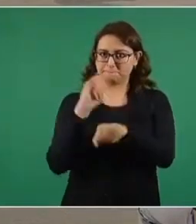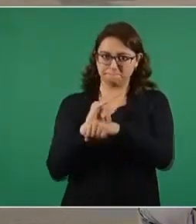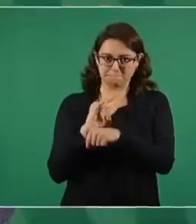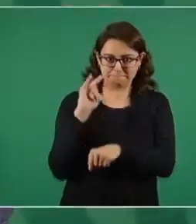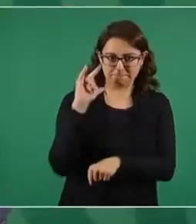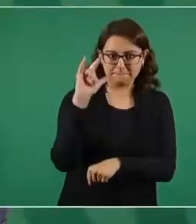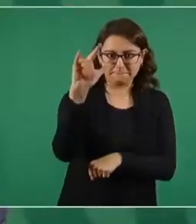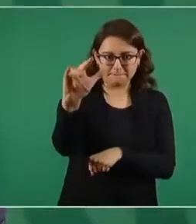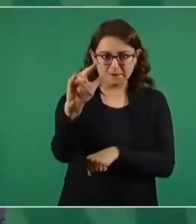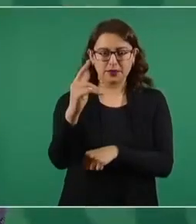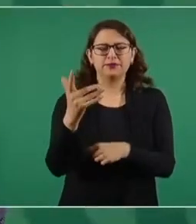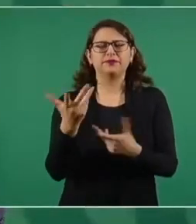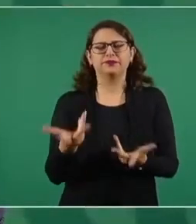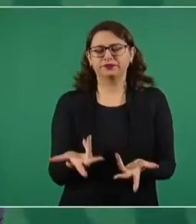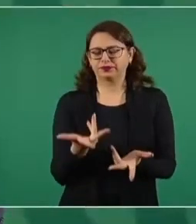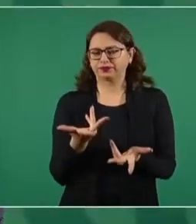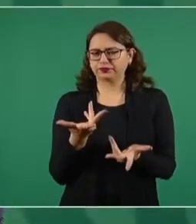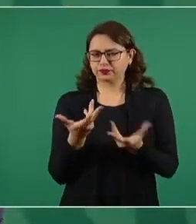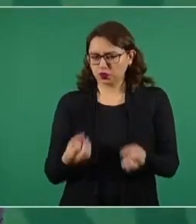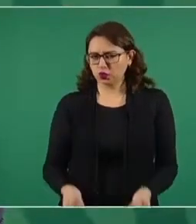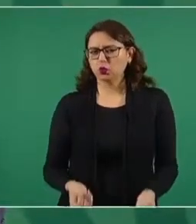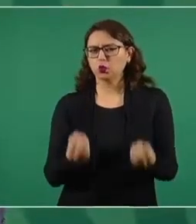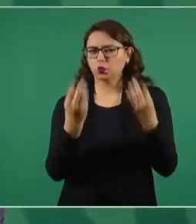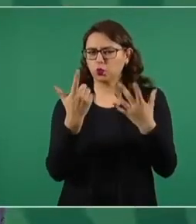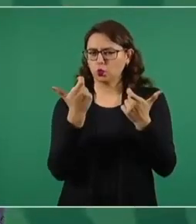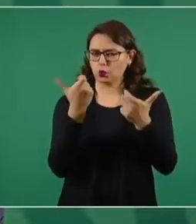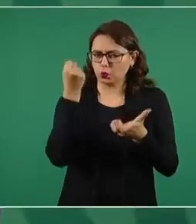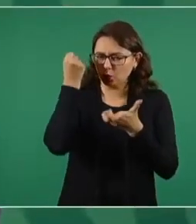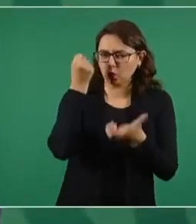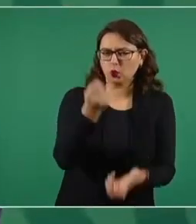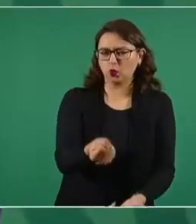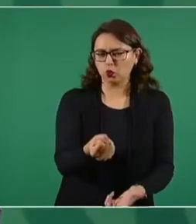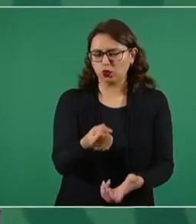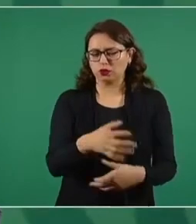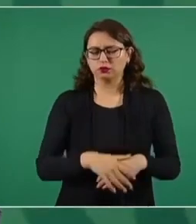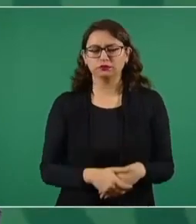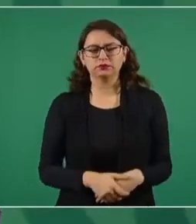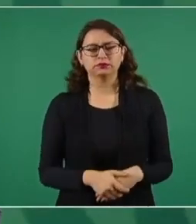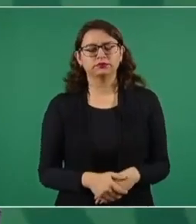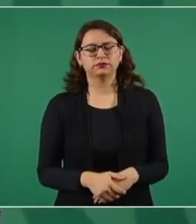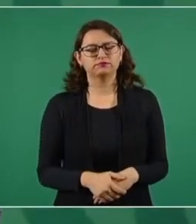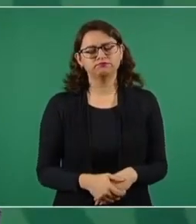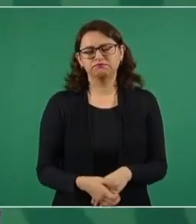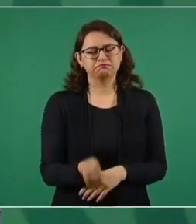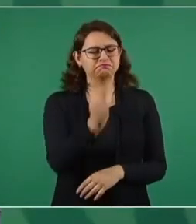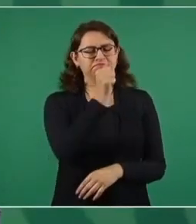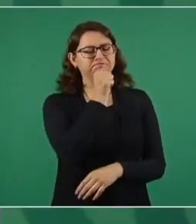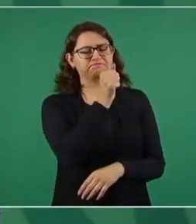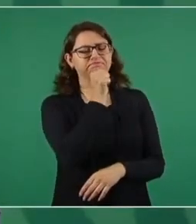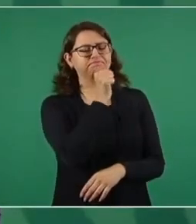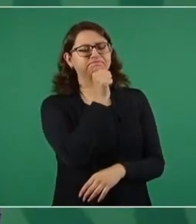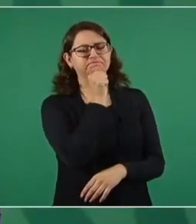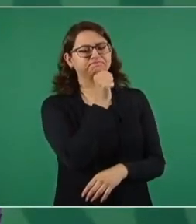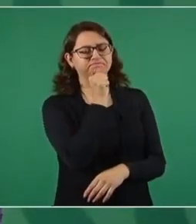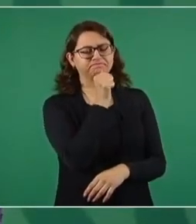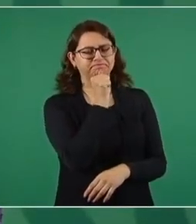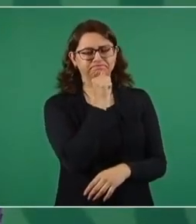información más detallada, pero sí se